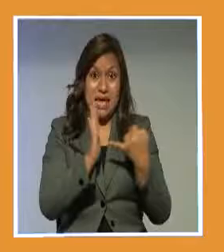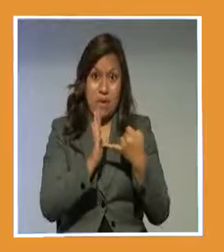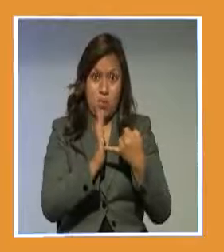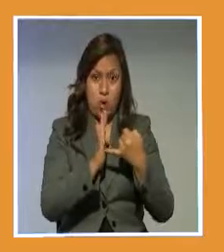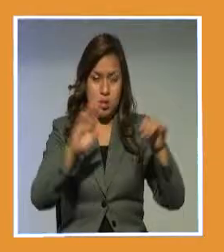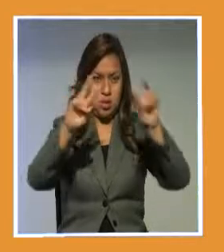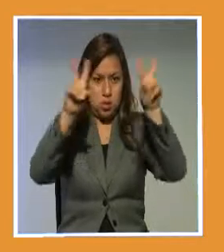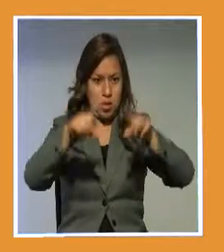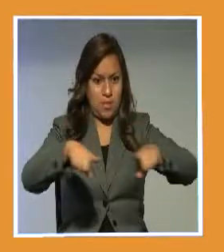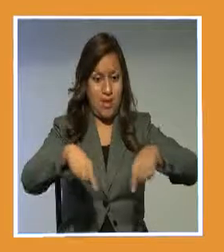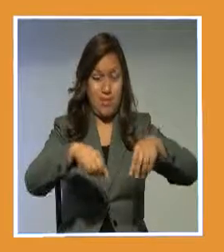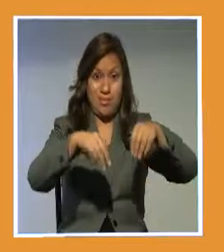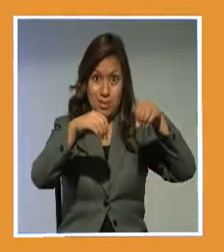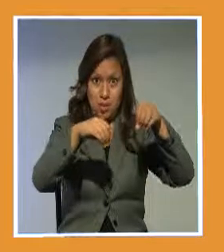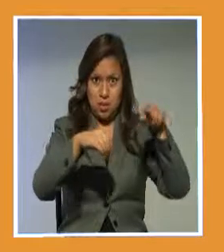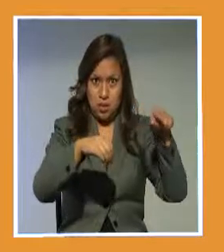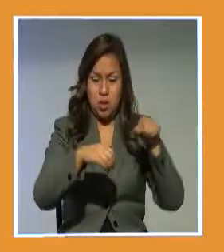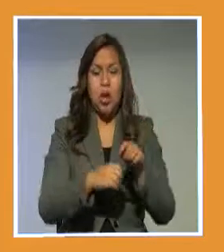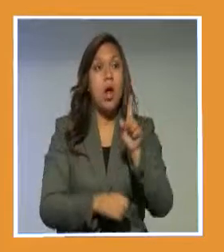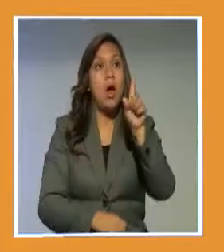hemos recordado ya en varios programas de nuestro Contigo de Ley,